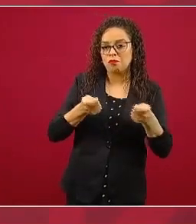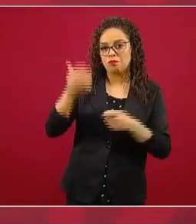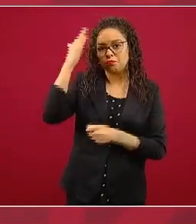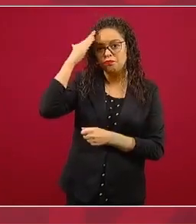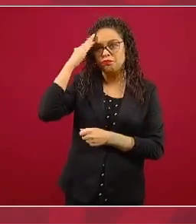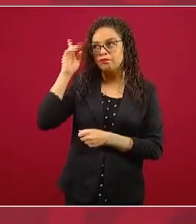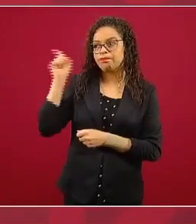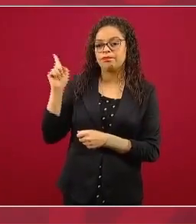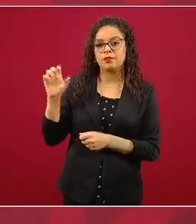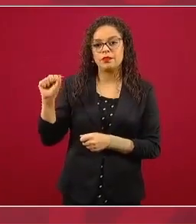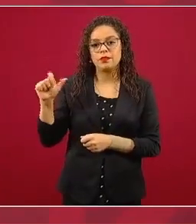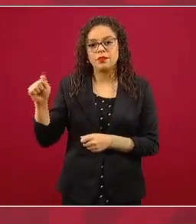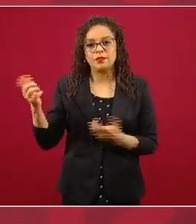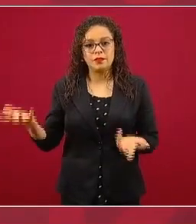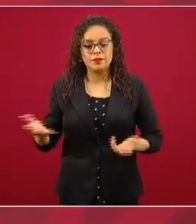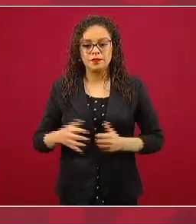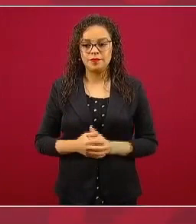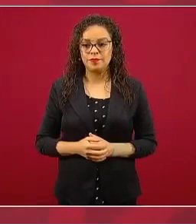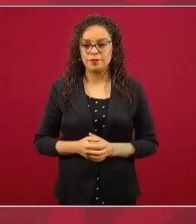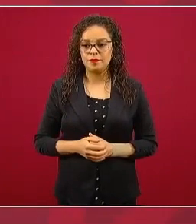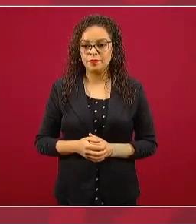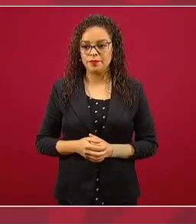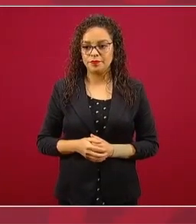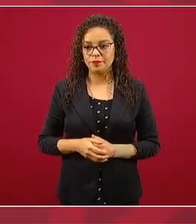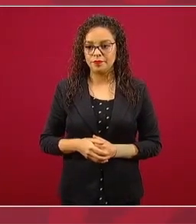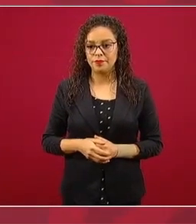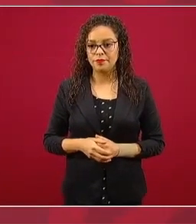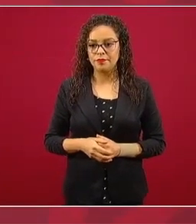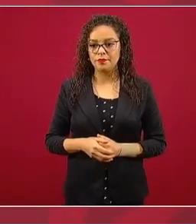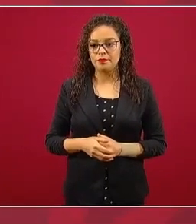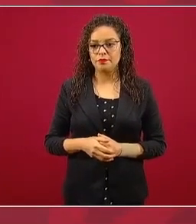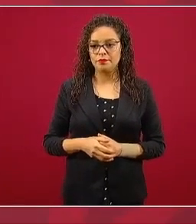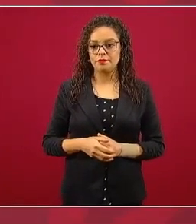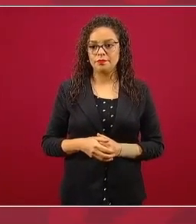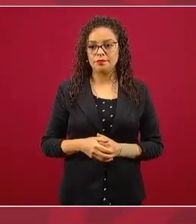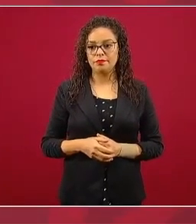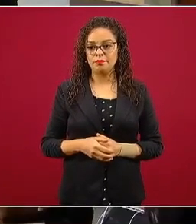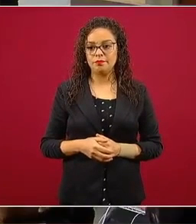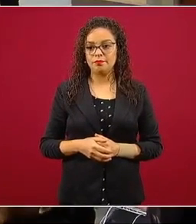Esta nota seguramente no lo he visto, pero la debe haber sacado Reforma.